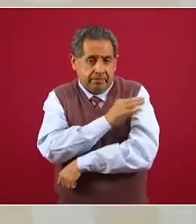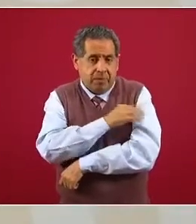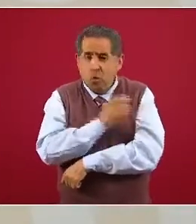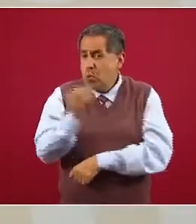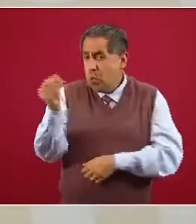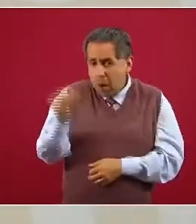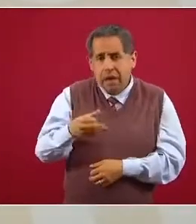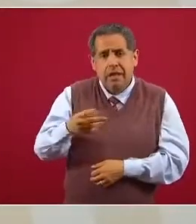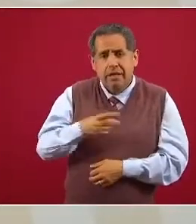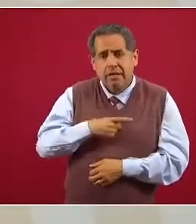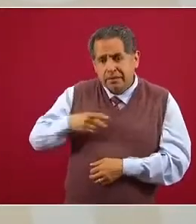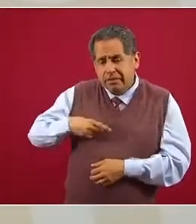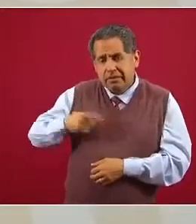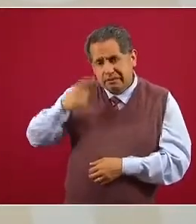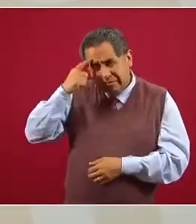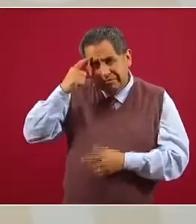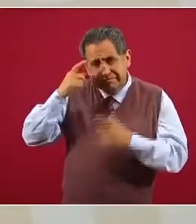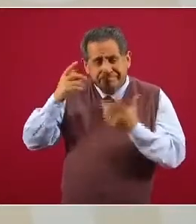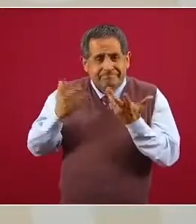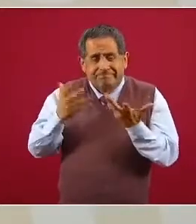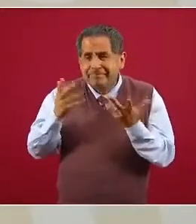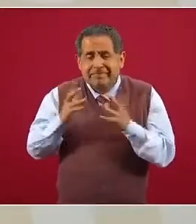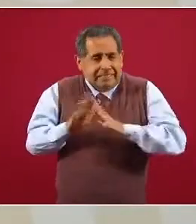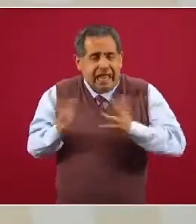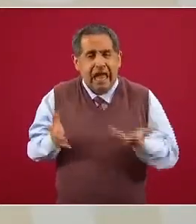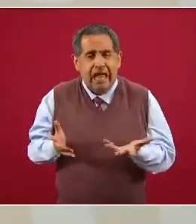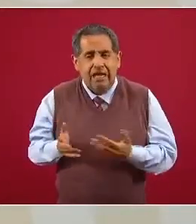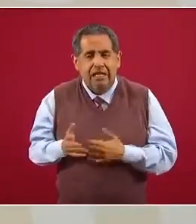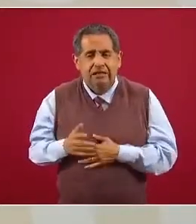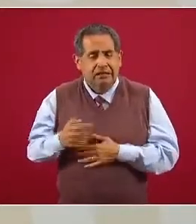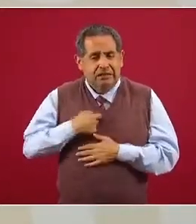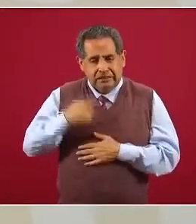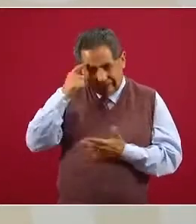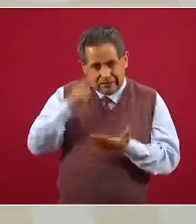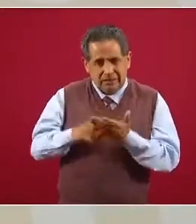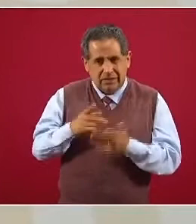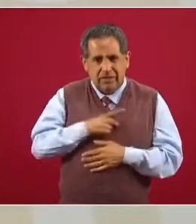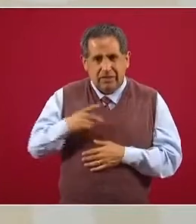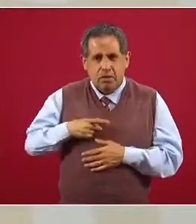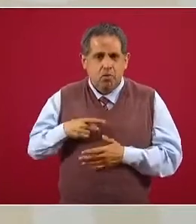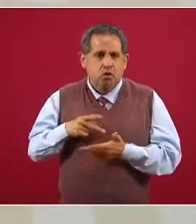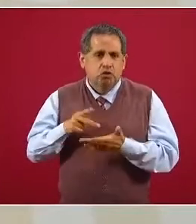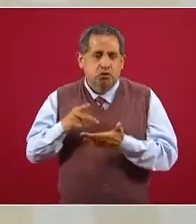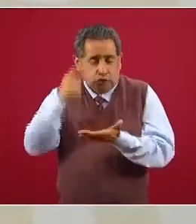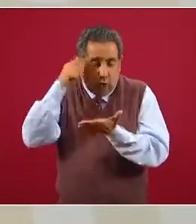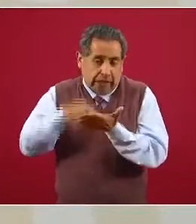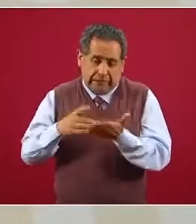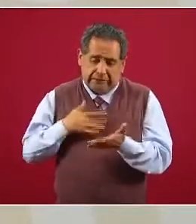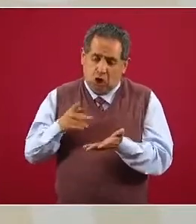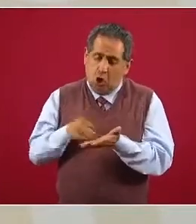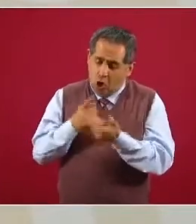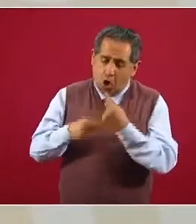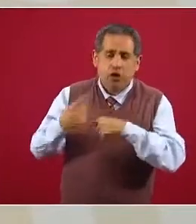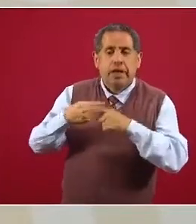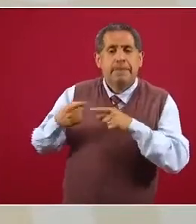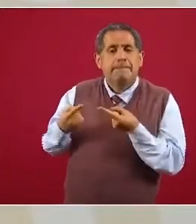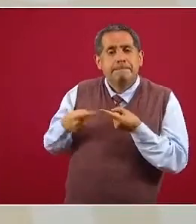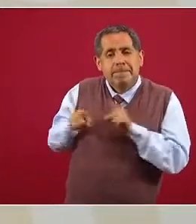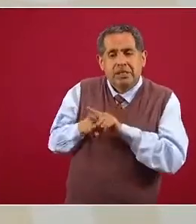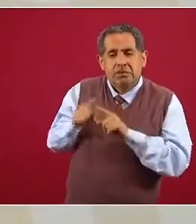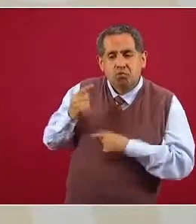hay que hay que dejarlo yo creo que sí hay que regresar a